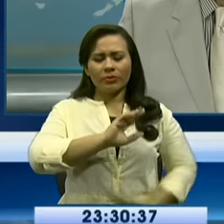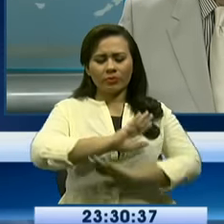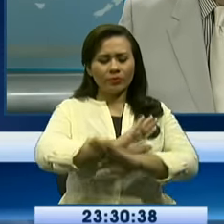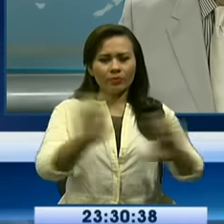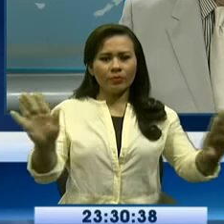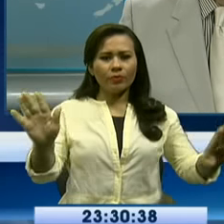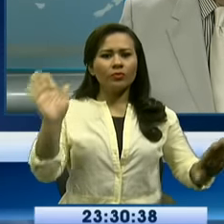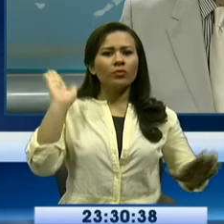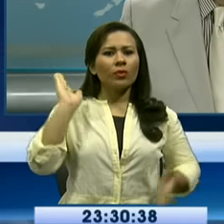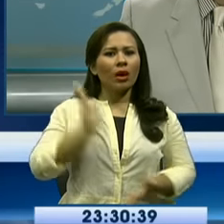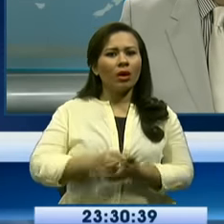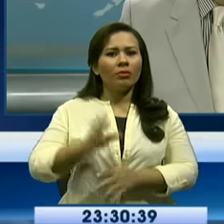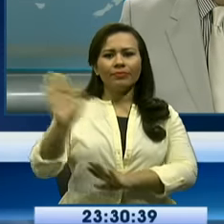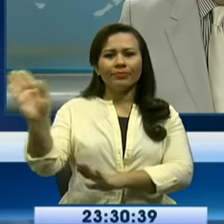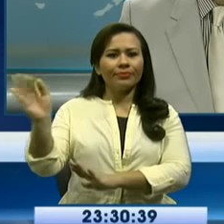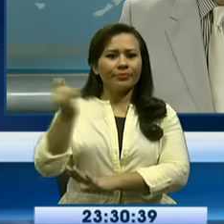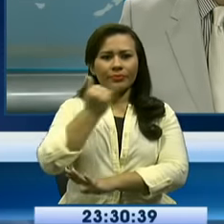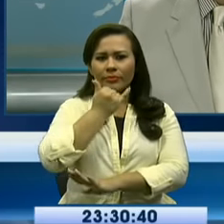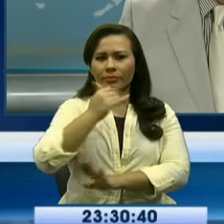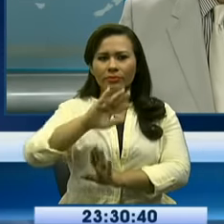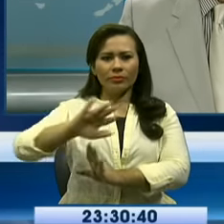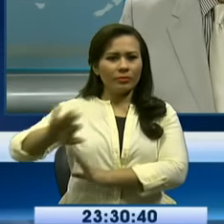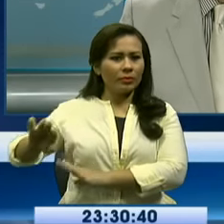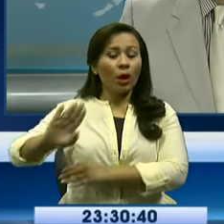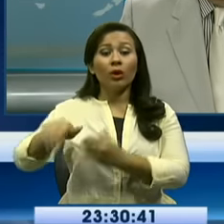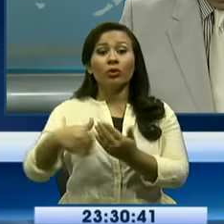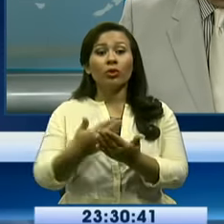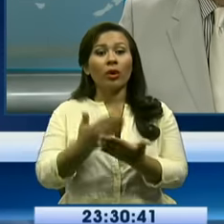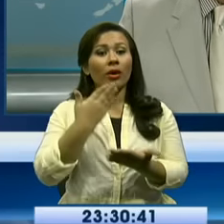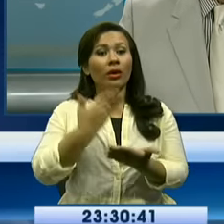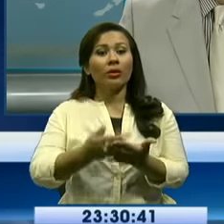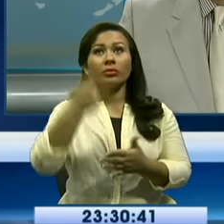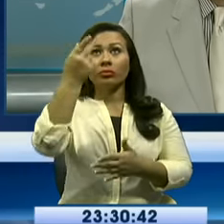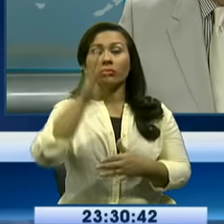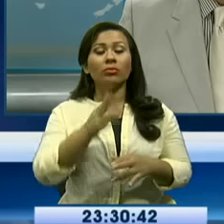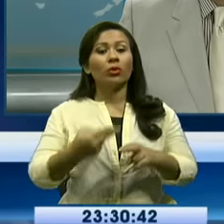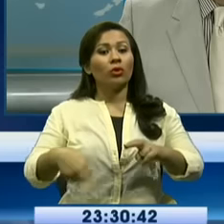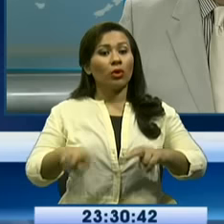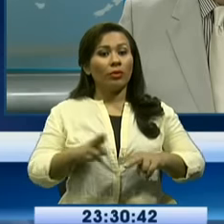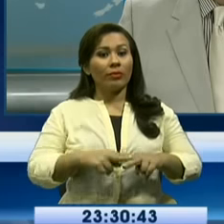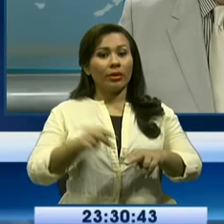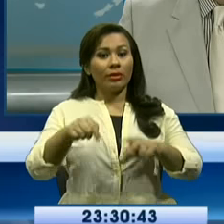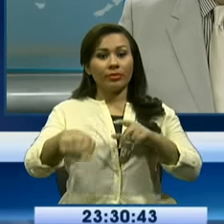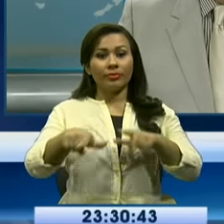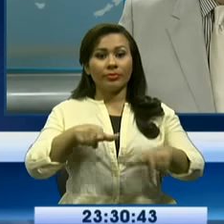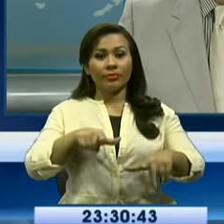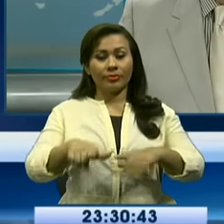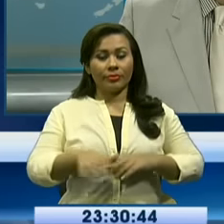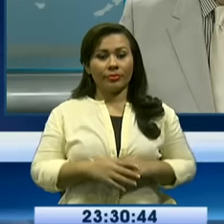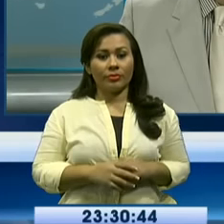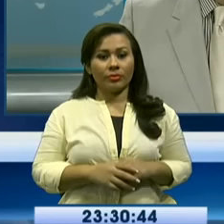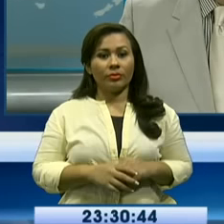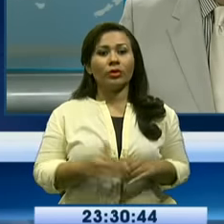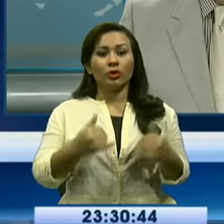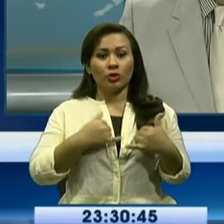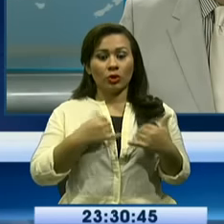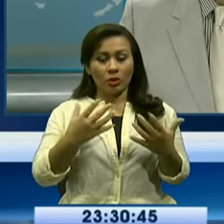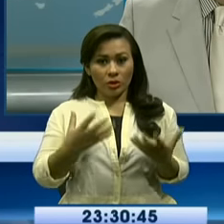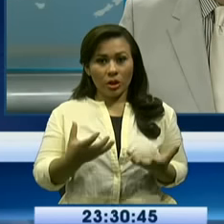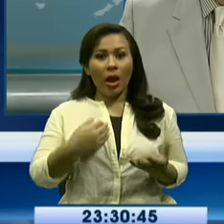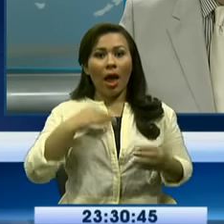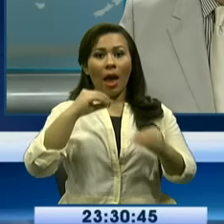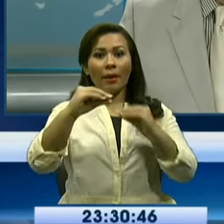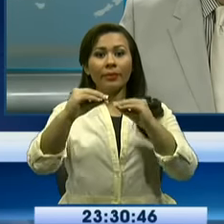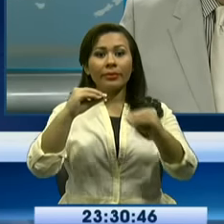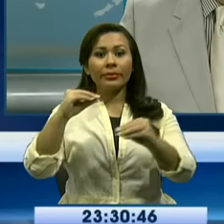totalmente descartado, gracias a Dios todo está con absoluta normalidad en el sitio. Y quiero manifestarles que, por